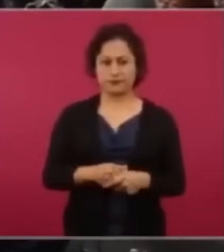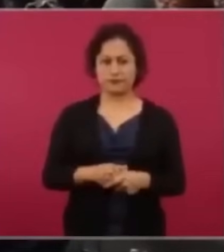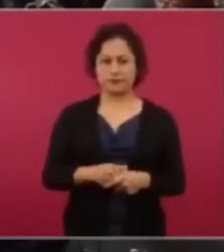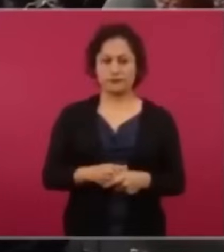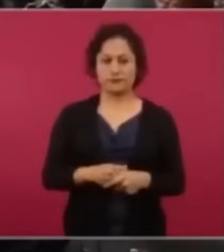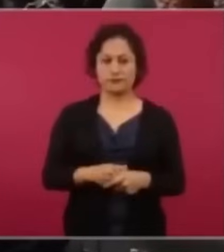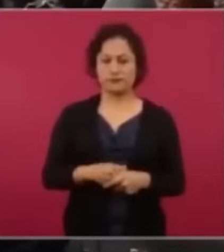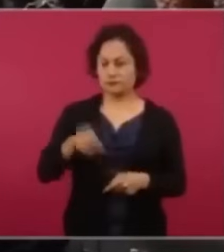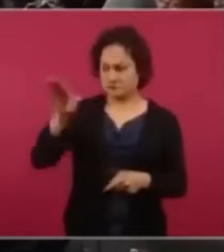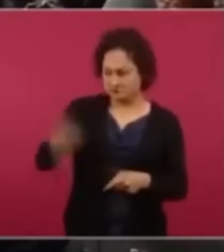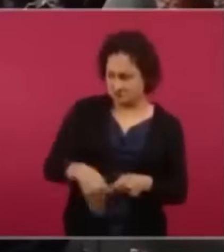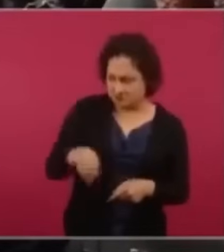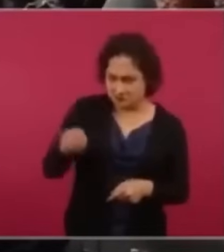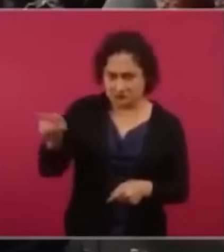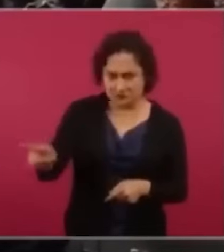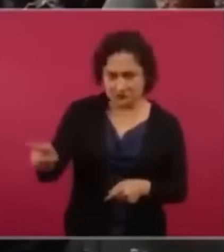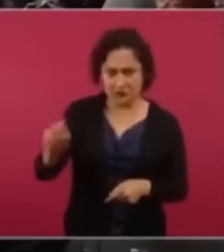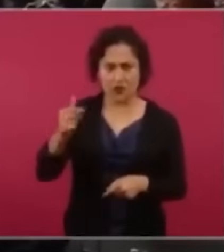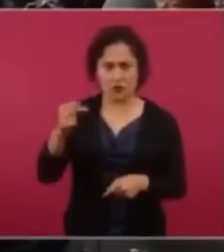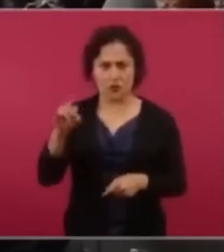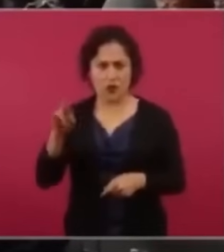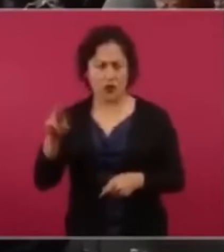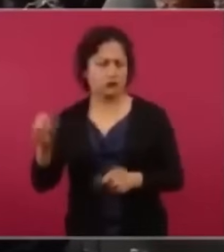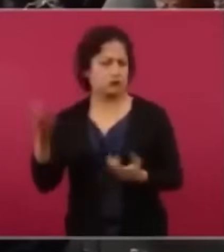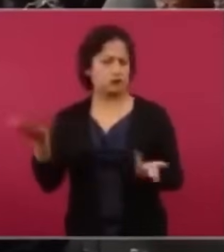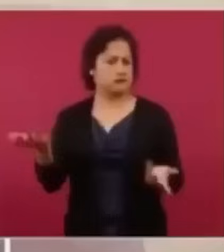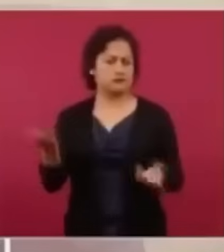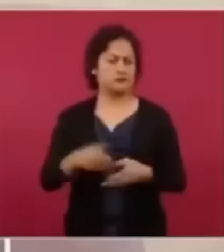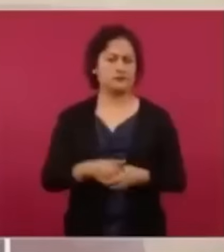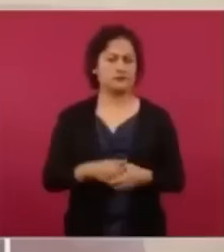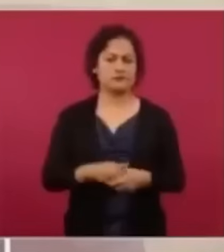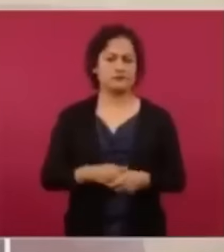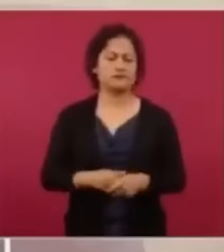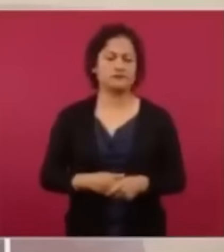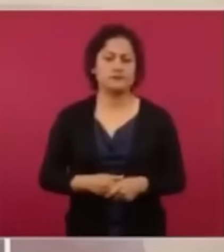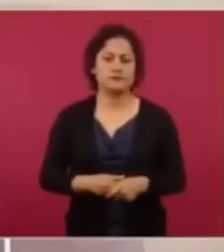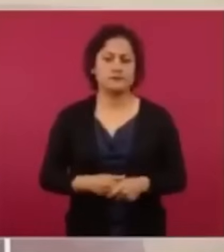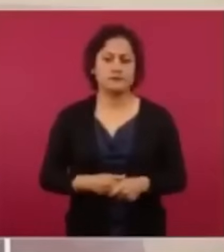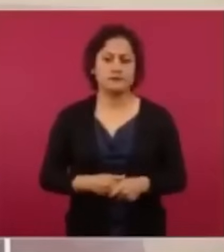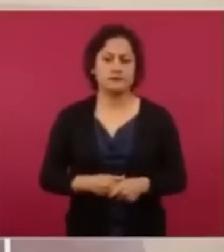Audomaro Martínez. No.